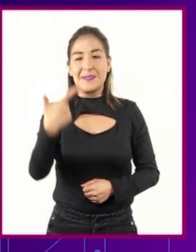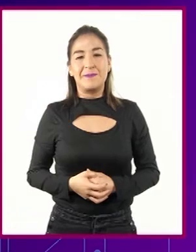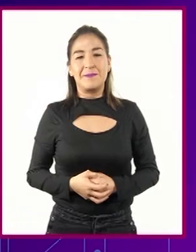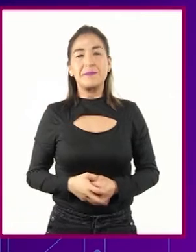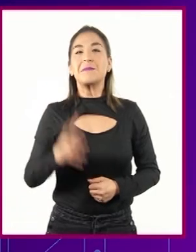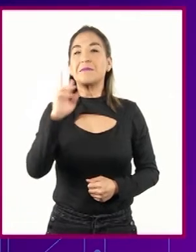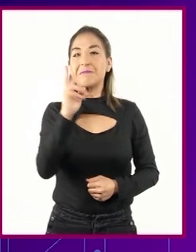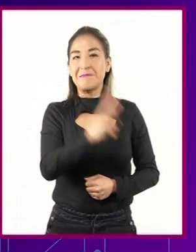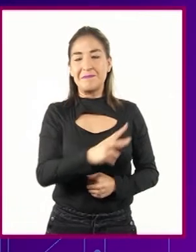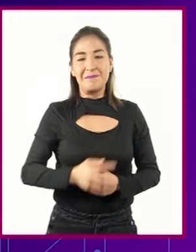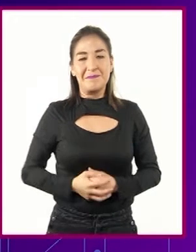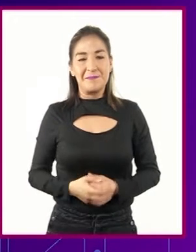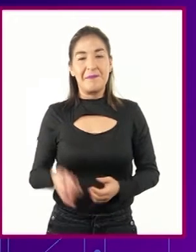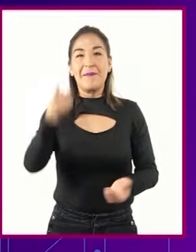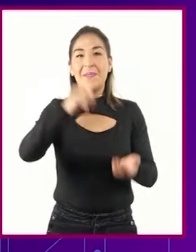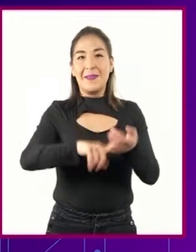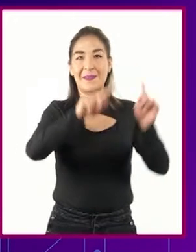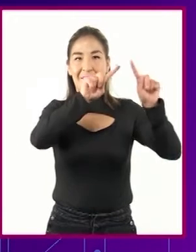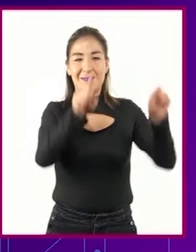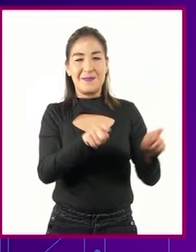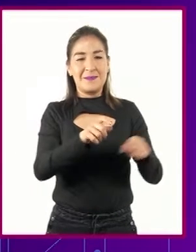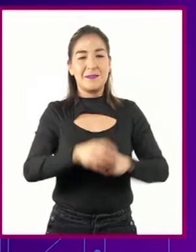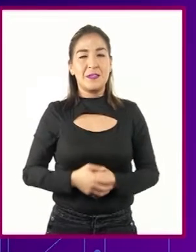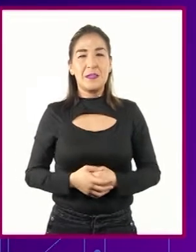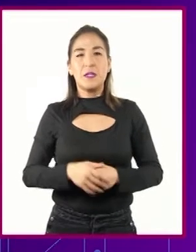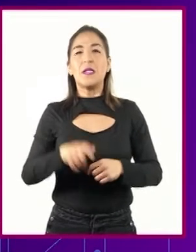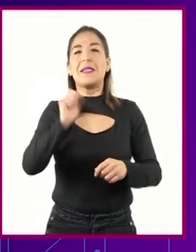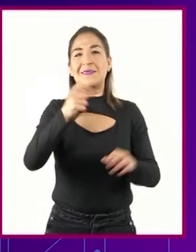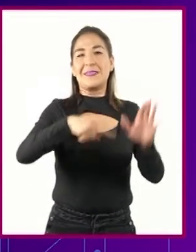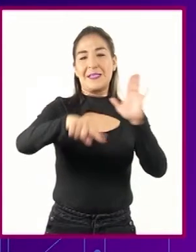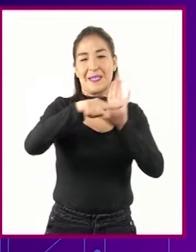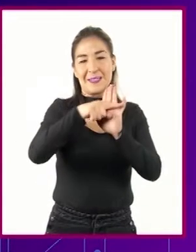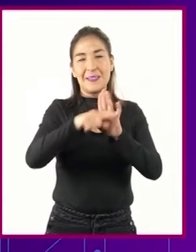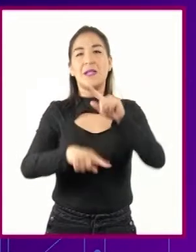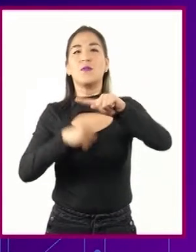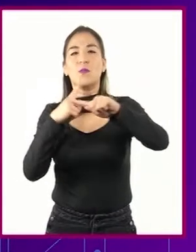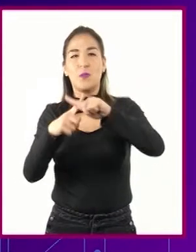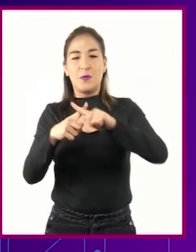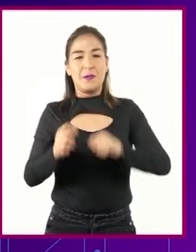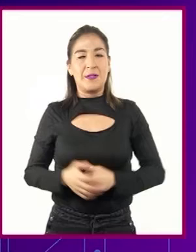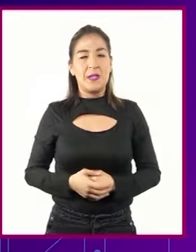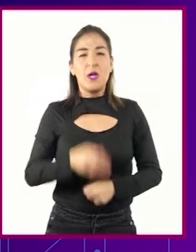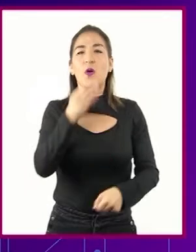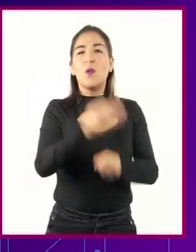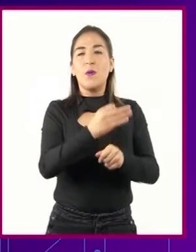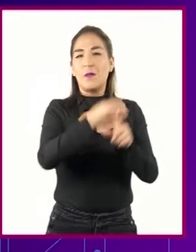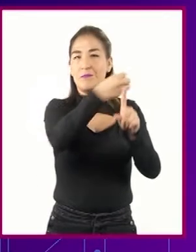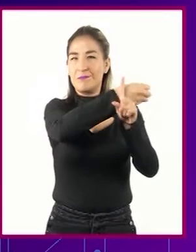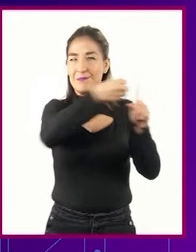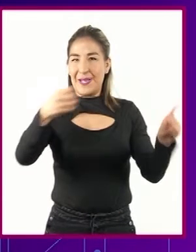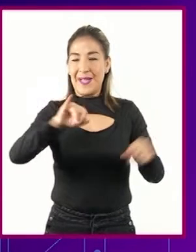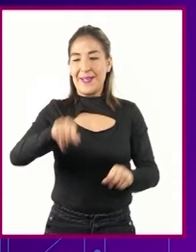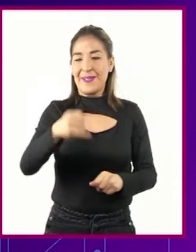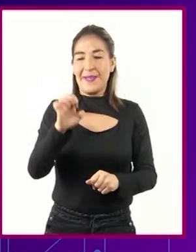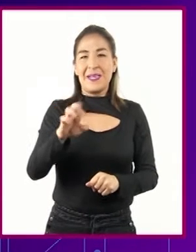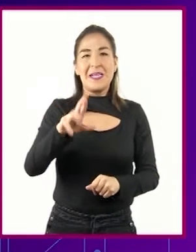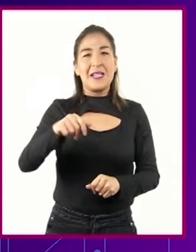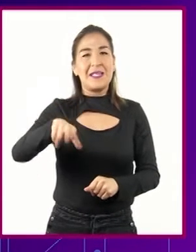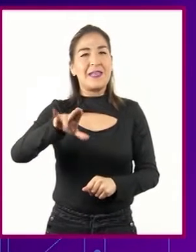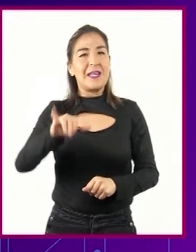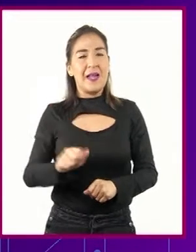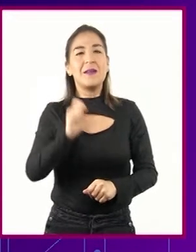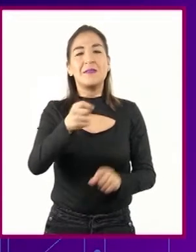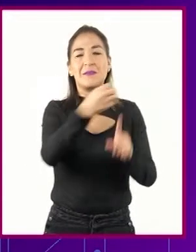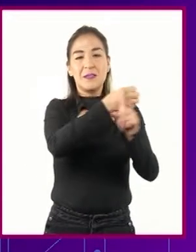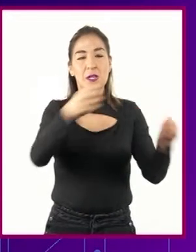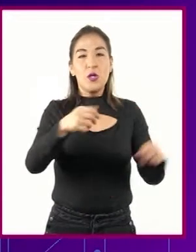227. Veamos. Dentro del paréntesis tenemos una sustracción y una multiplicación. Siguiendo el orden de jerarquía, tenemos que calcular el